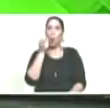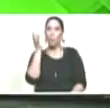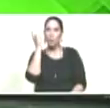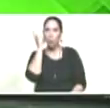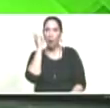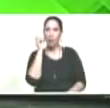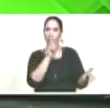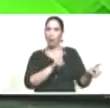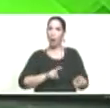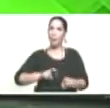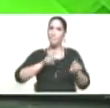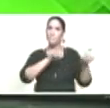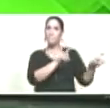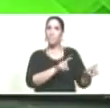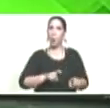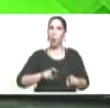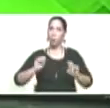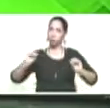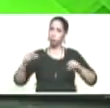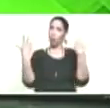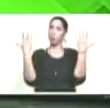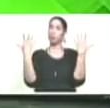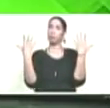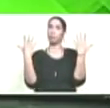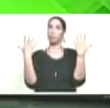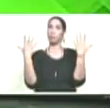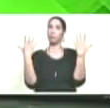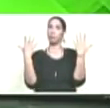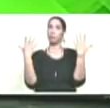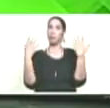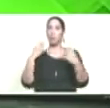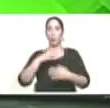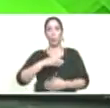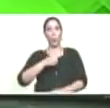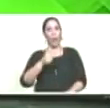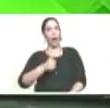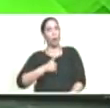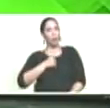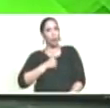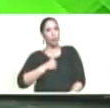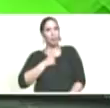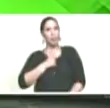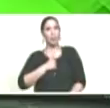campo ha rescatado su autoestima, su identidad,